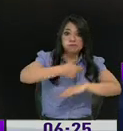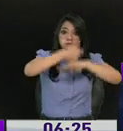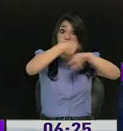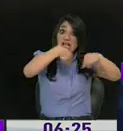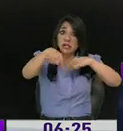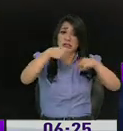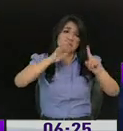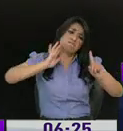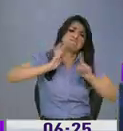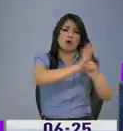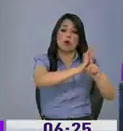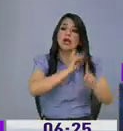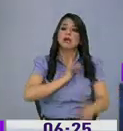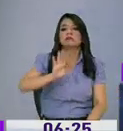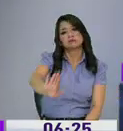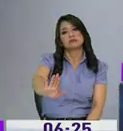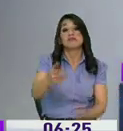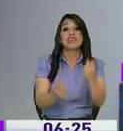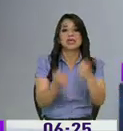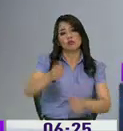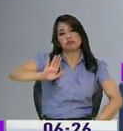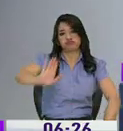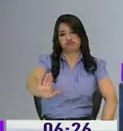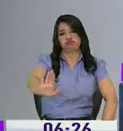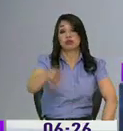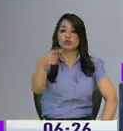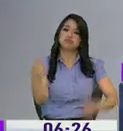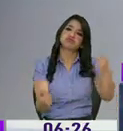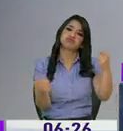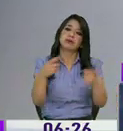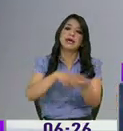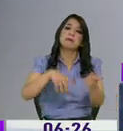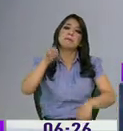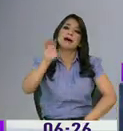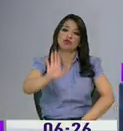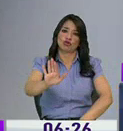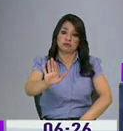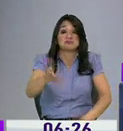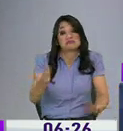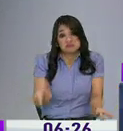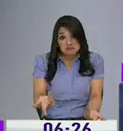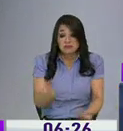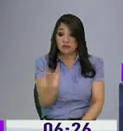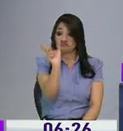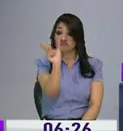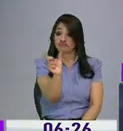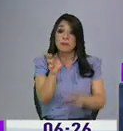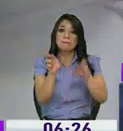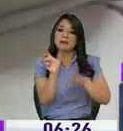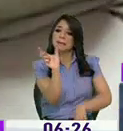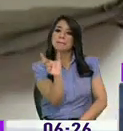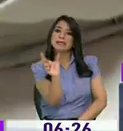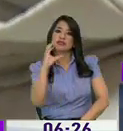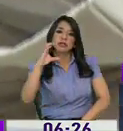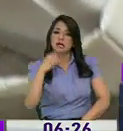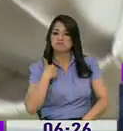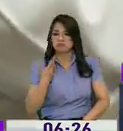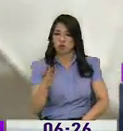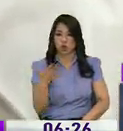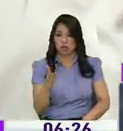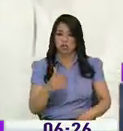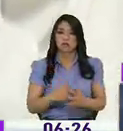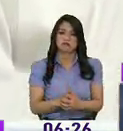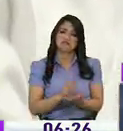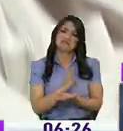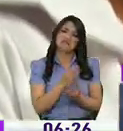quien detuvo la circulación del vehículo pesado que conducía su hermano, sin portar la licencia tipo C. La versión no tomó más